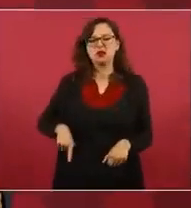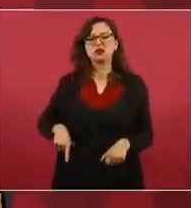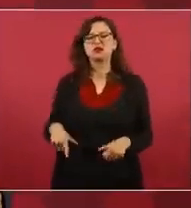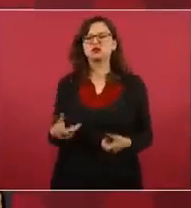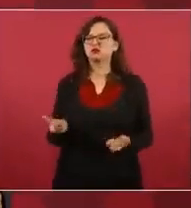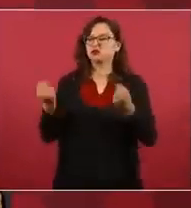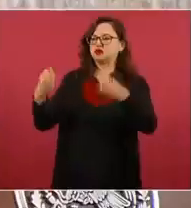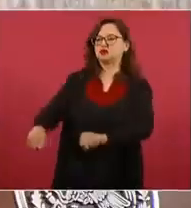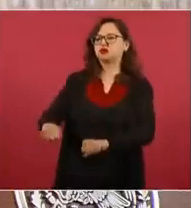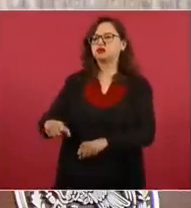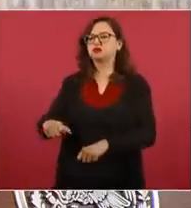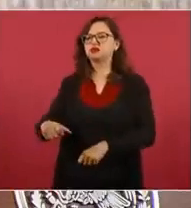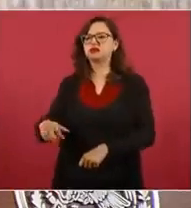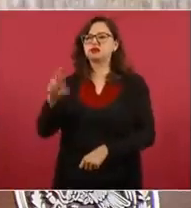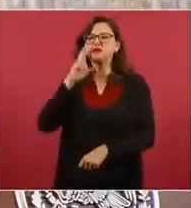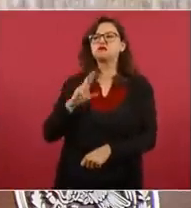autoritarios, racistas,